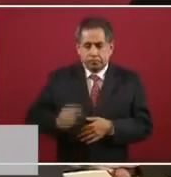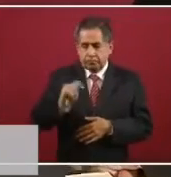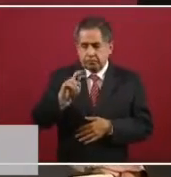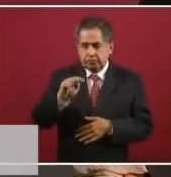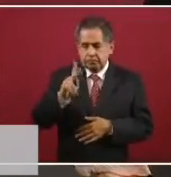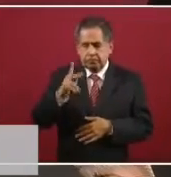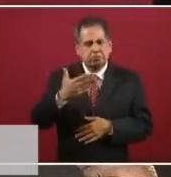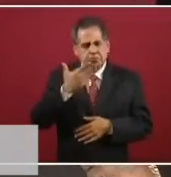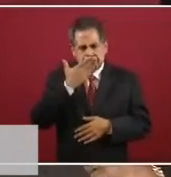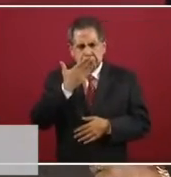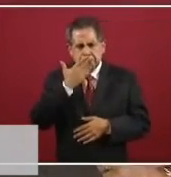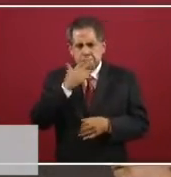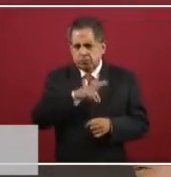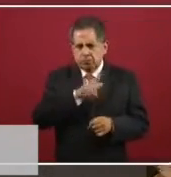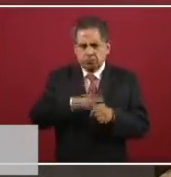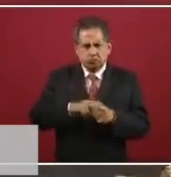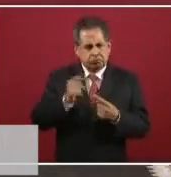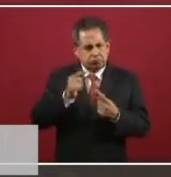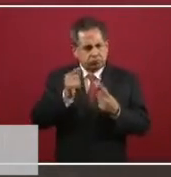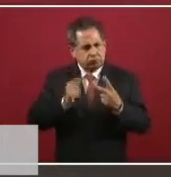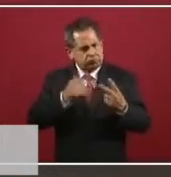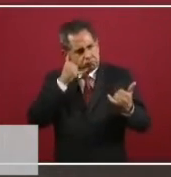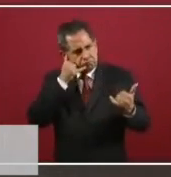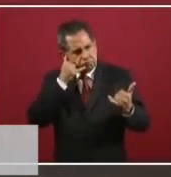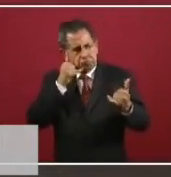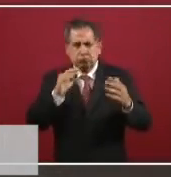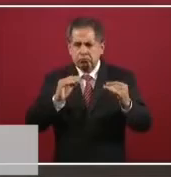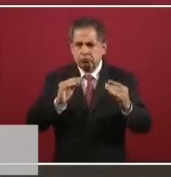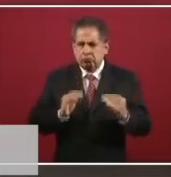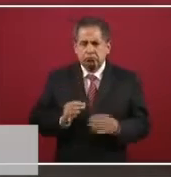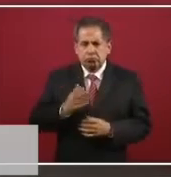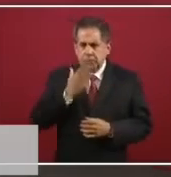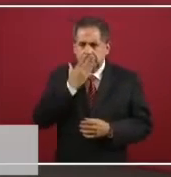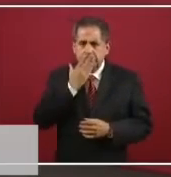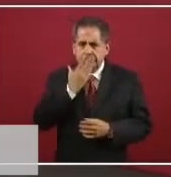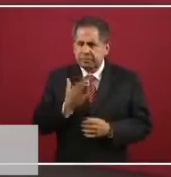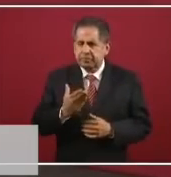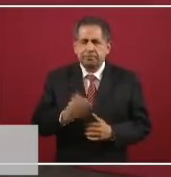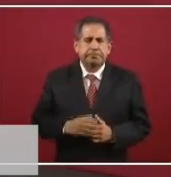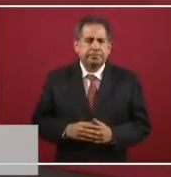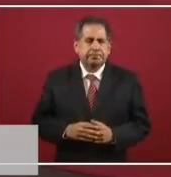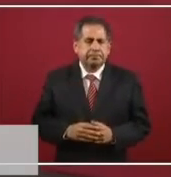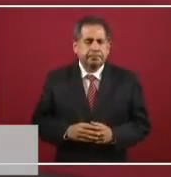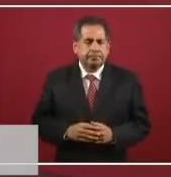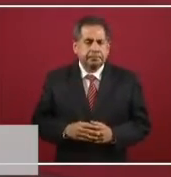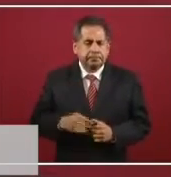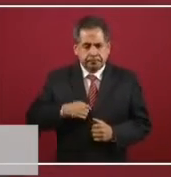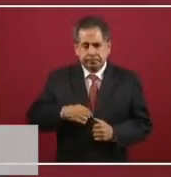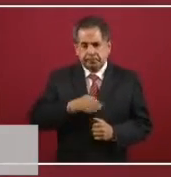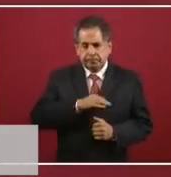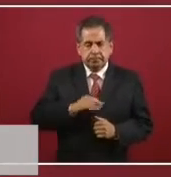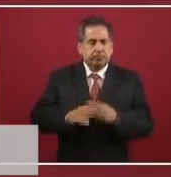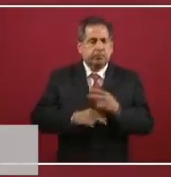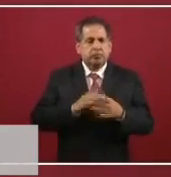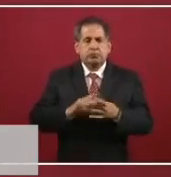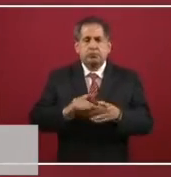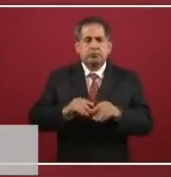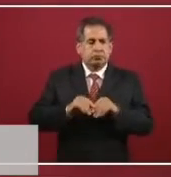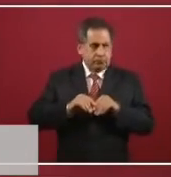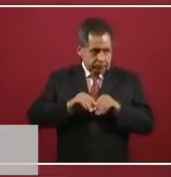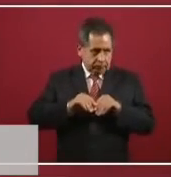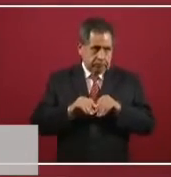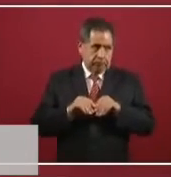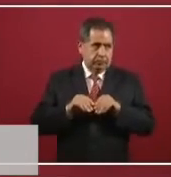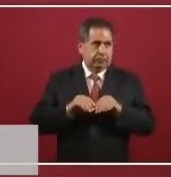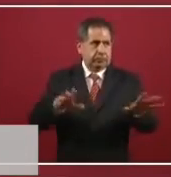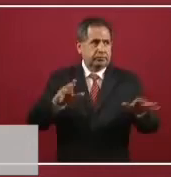El presupuesto a los estados se les debe de entregar lo que por ley les corresponde. Es decisión de la Cámara de Diputados la aprobación del presupuesto enviado desde